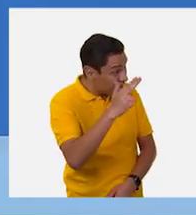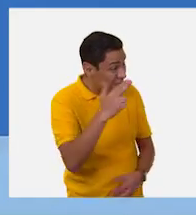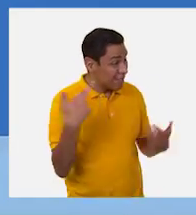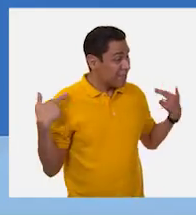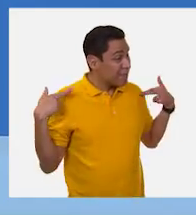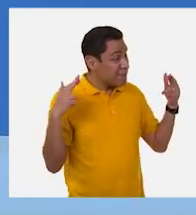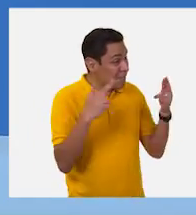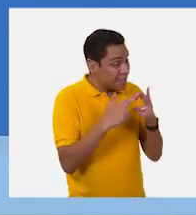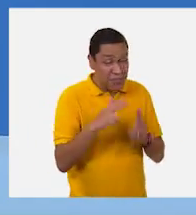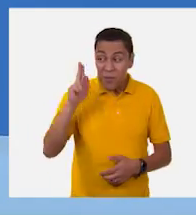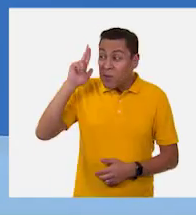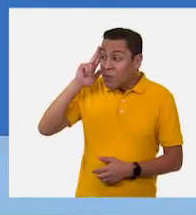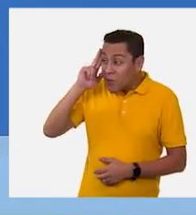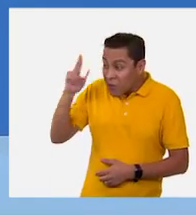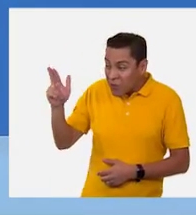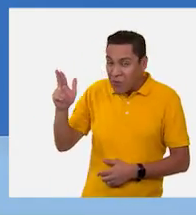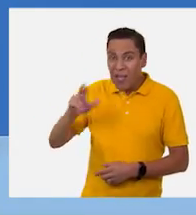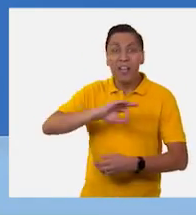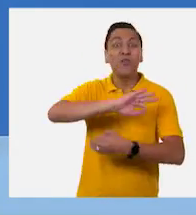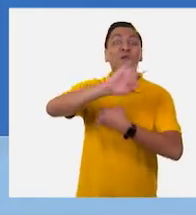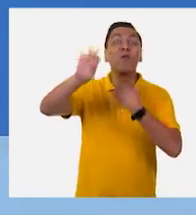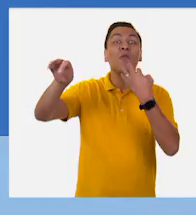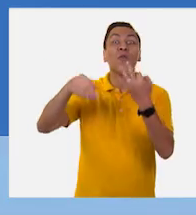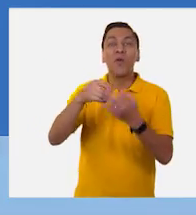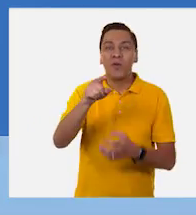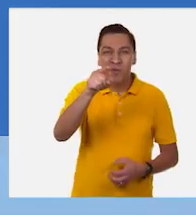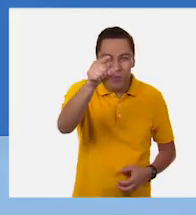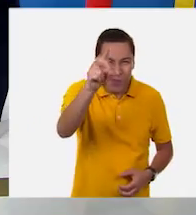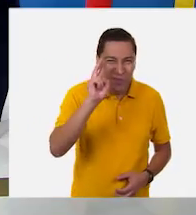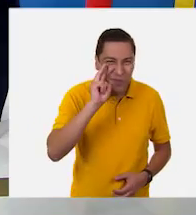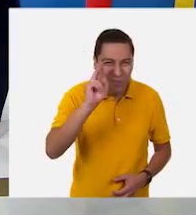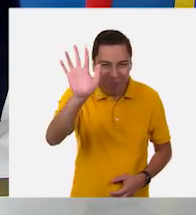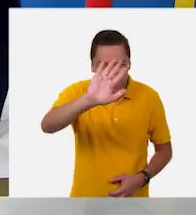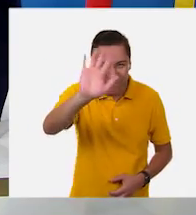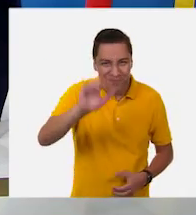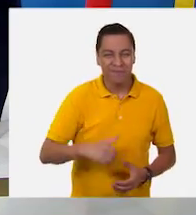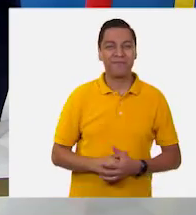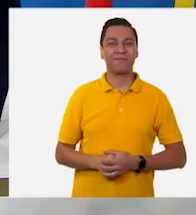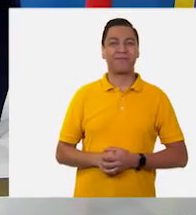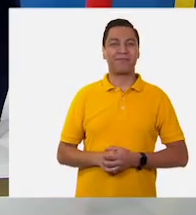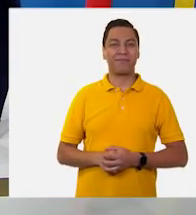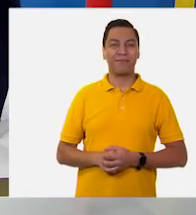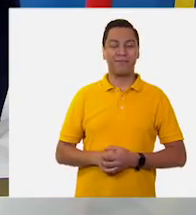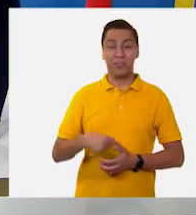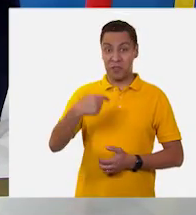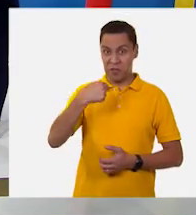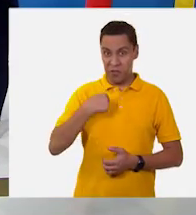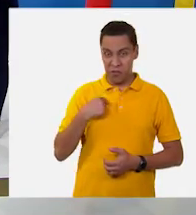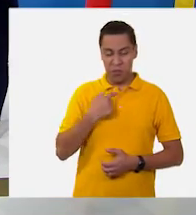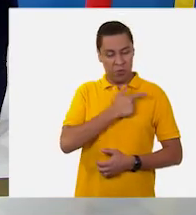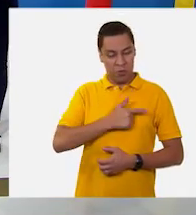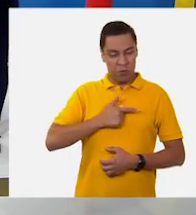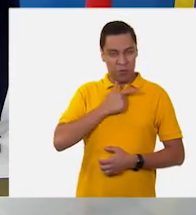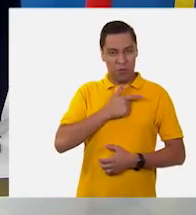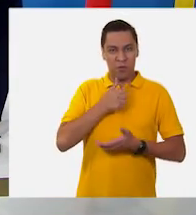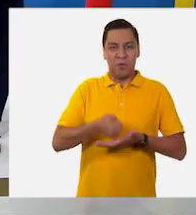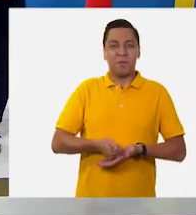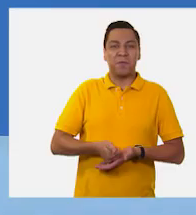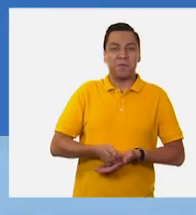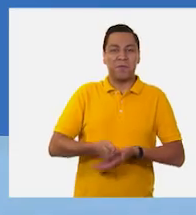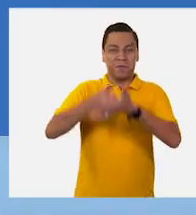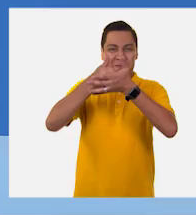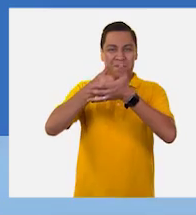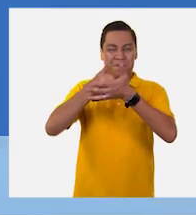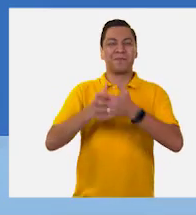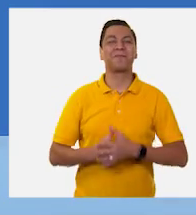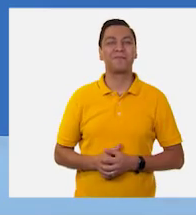¡Maestro Uciel! ¡Y hola a todos que están allá en casita! Yo, con muchísimo gusto de estar aquí con